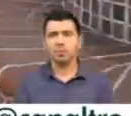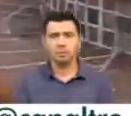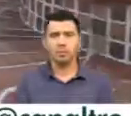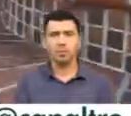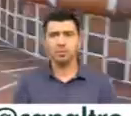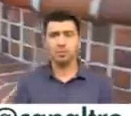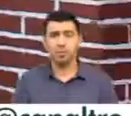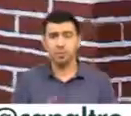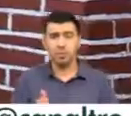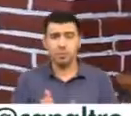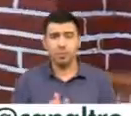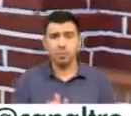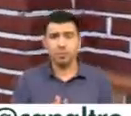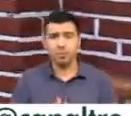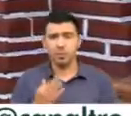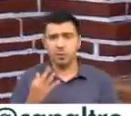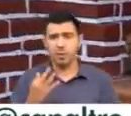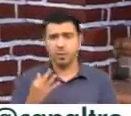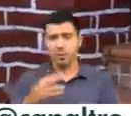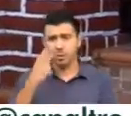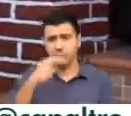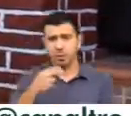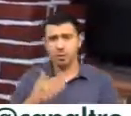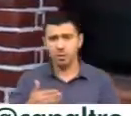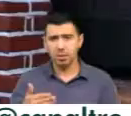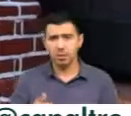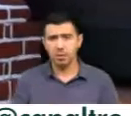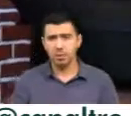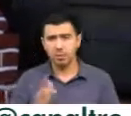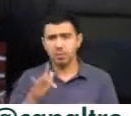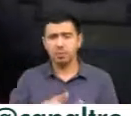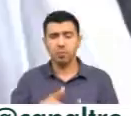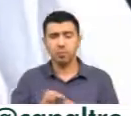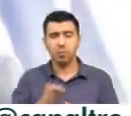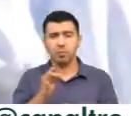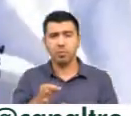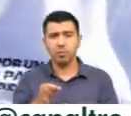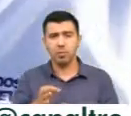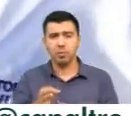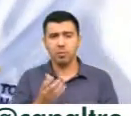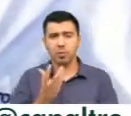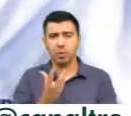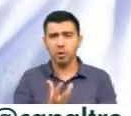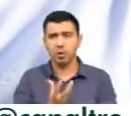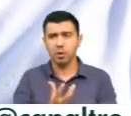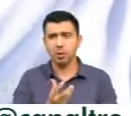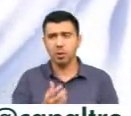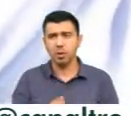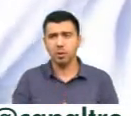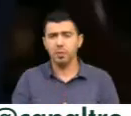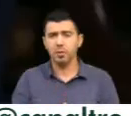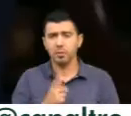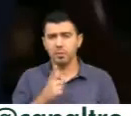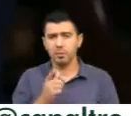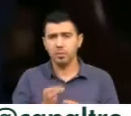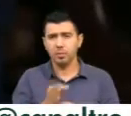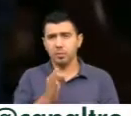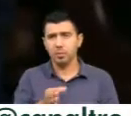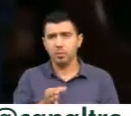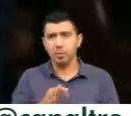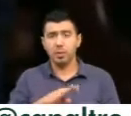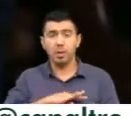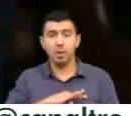Acompañado por sus tres hijos, don Eladio Flores llegó al municipio de Charta a la celebración eucarística de la Unidad para las Víctimas y la Alcaldía de